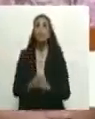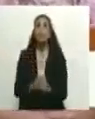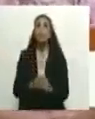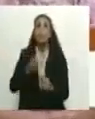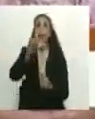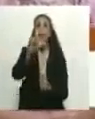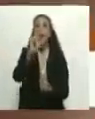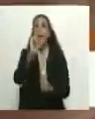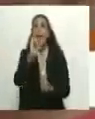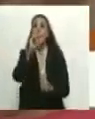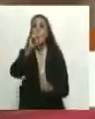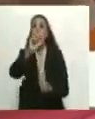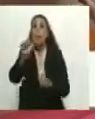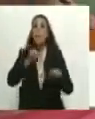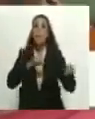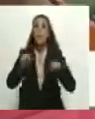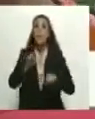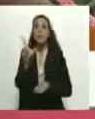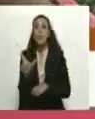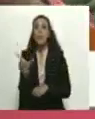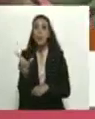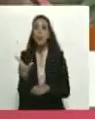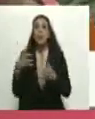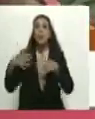Linda Labarca, movilizadora del PSUV.